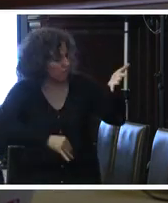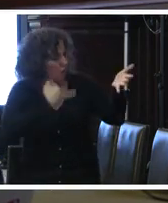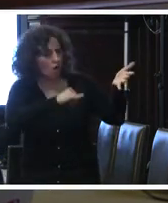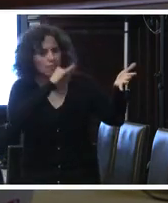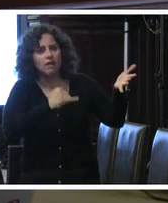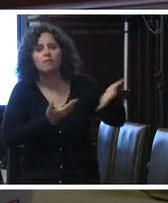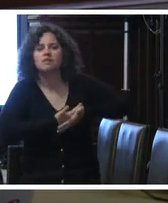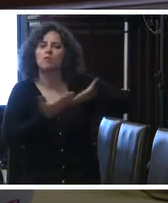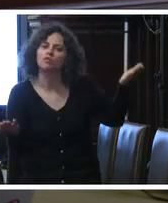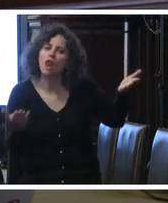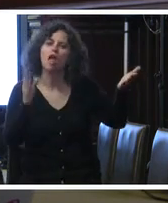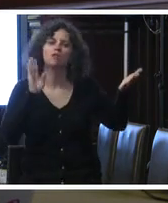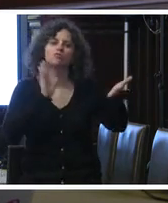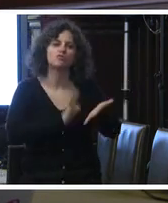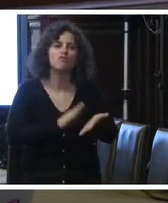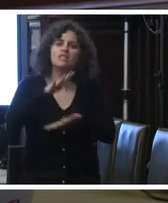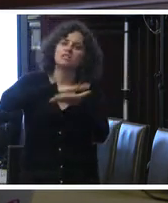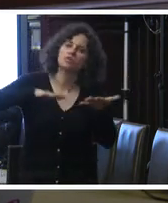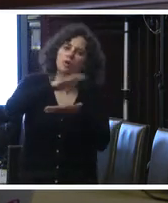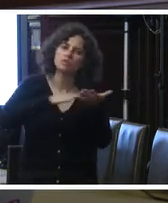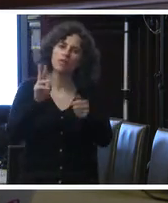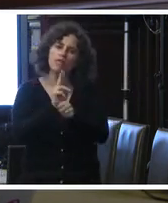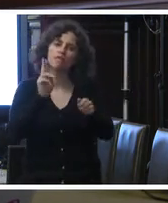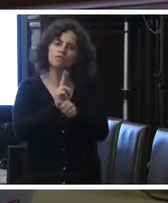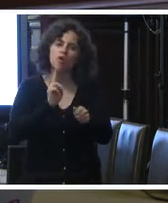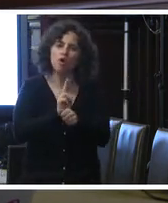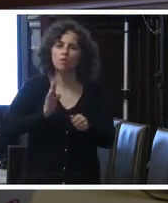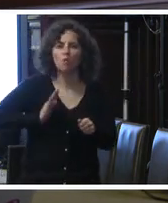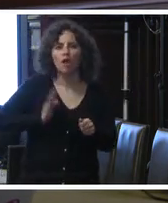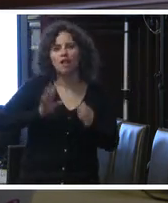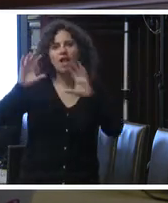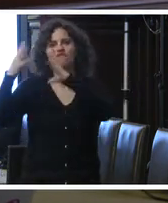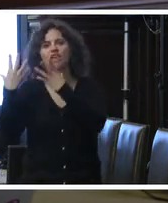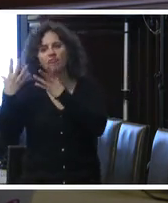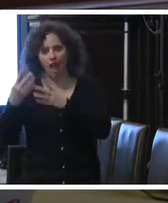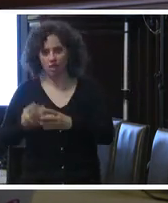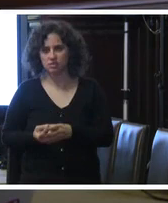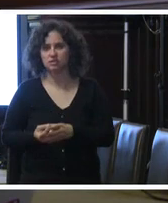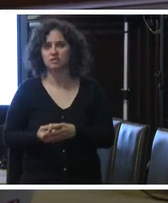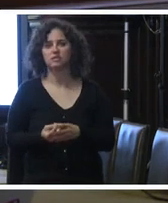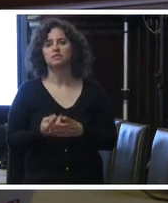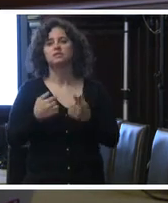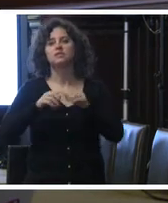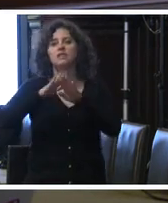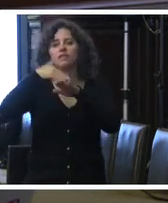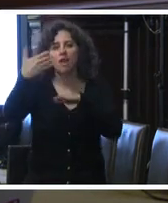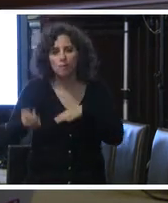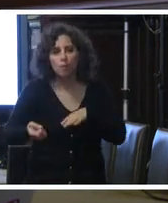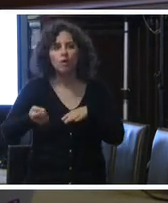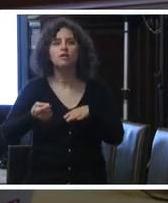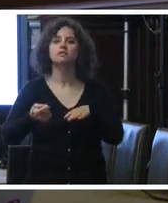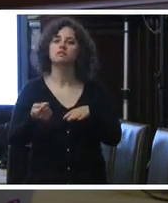les compartiremos sobre la situación de defensoras ambientales, ¿no? Y luego,